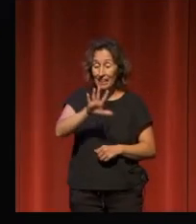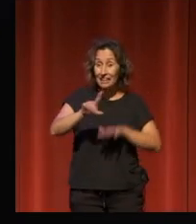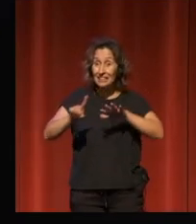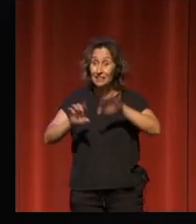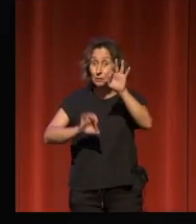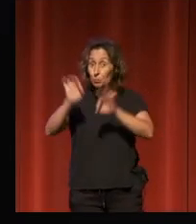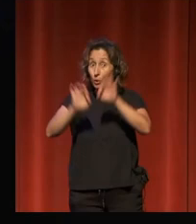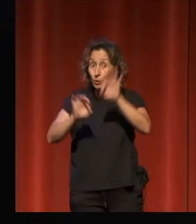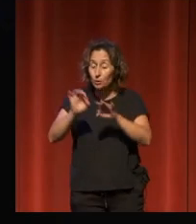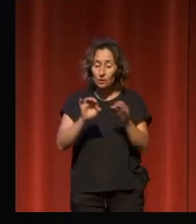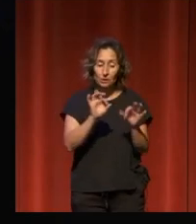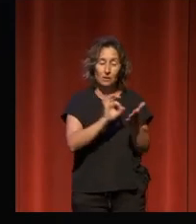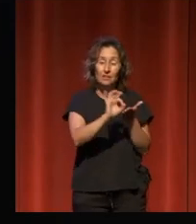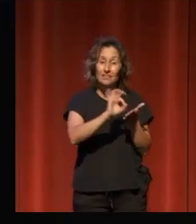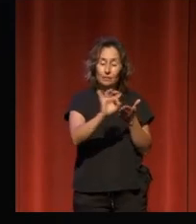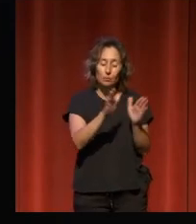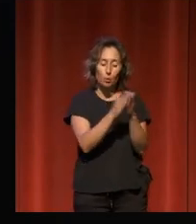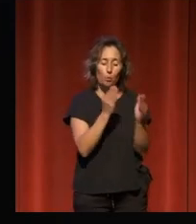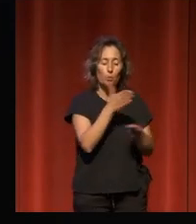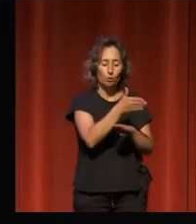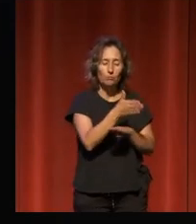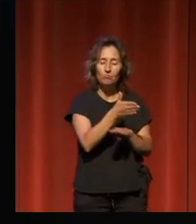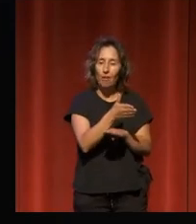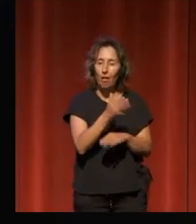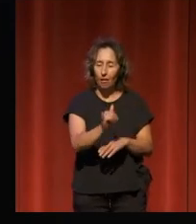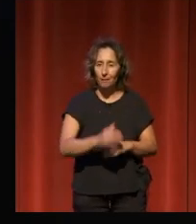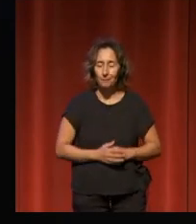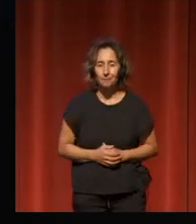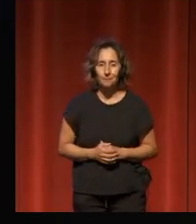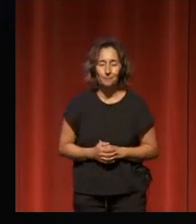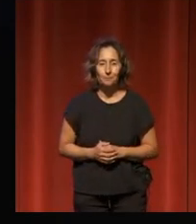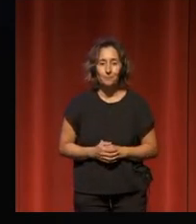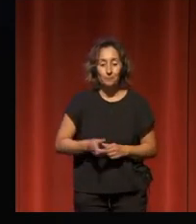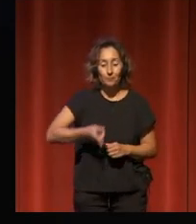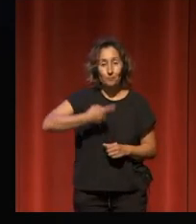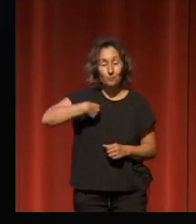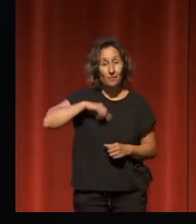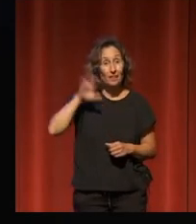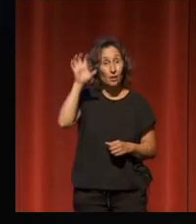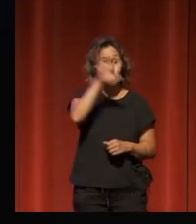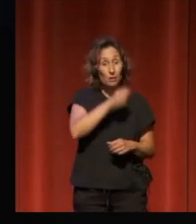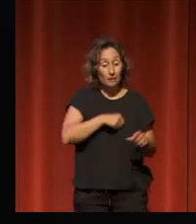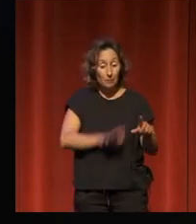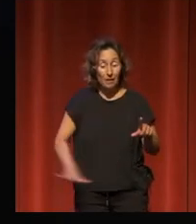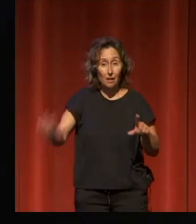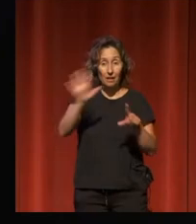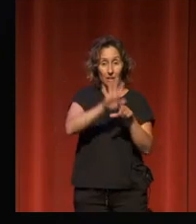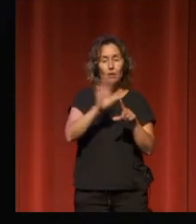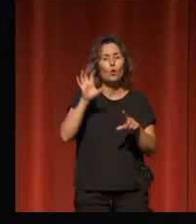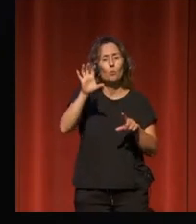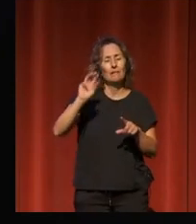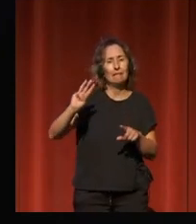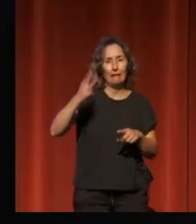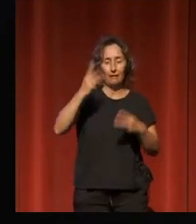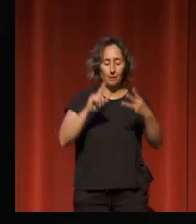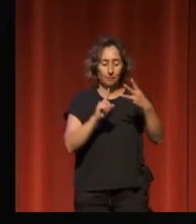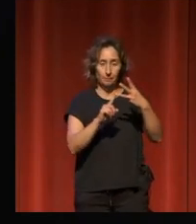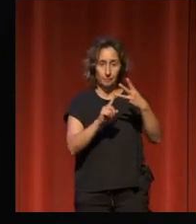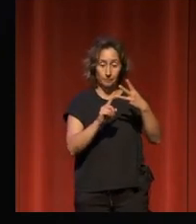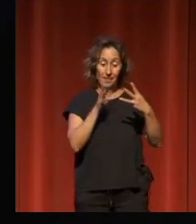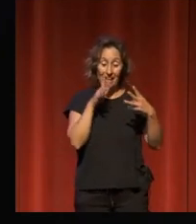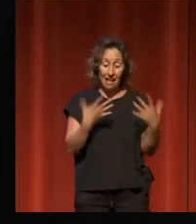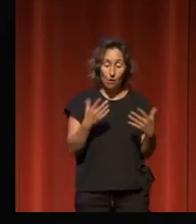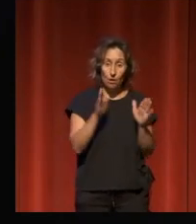usuaria de los servicios bibliotecarios y somos la tercera comunidad más lectora de España ahora Contamos con un centenar de